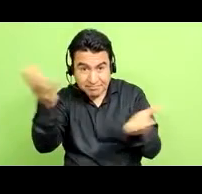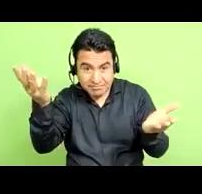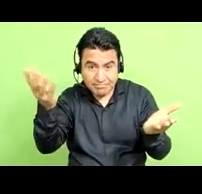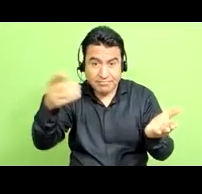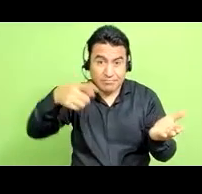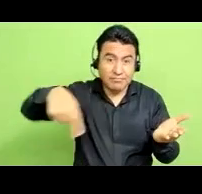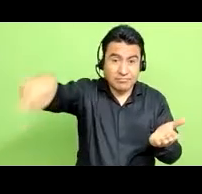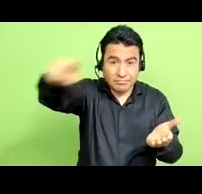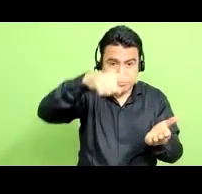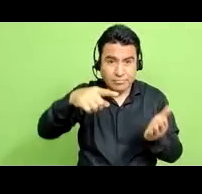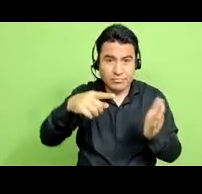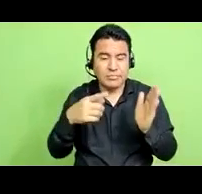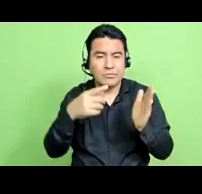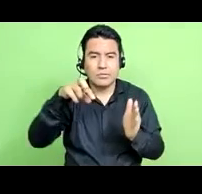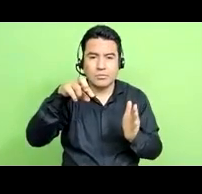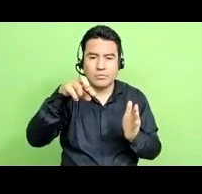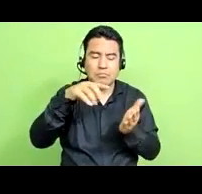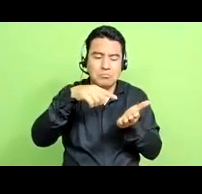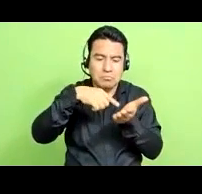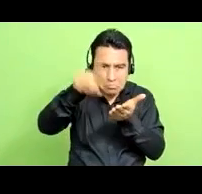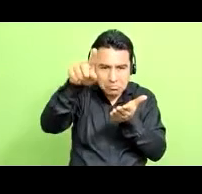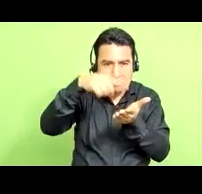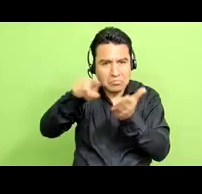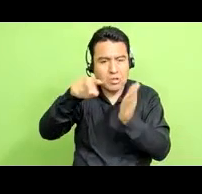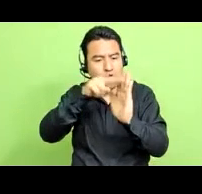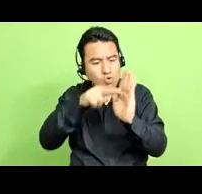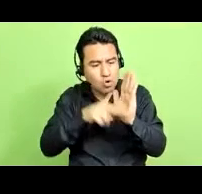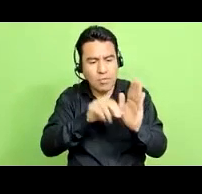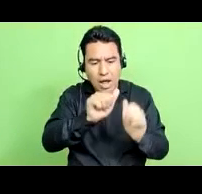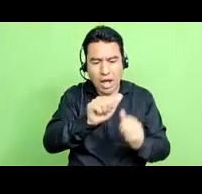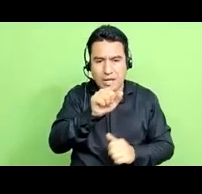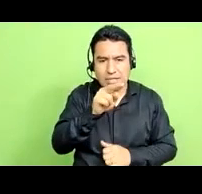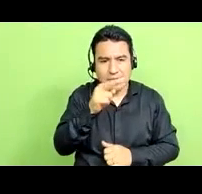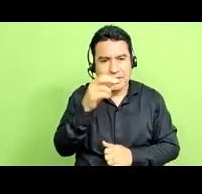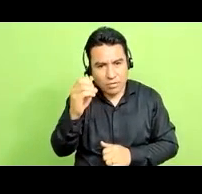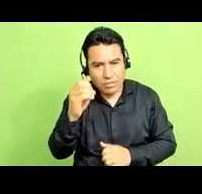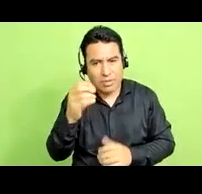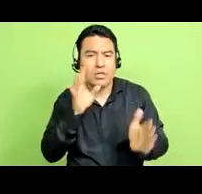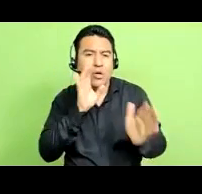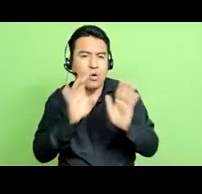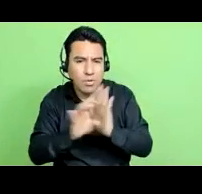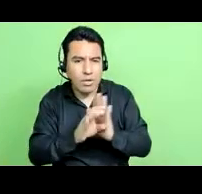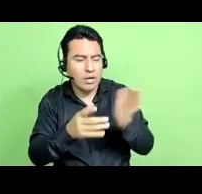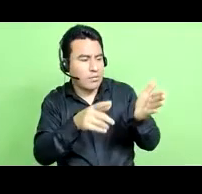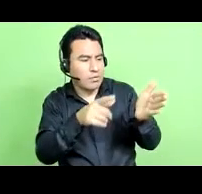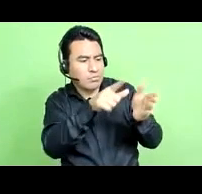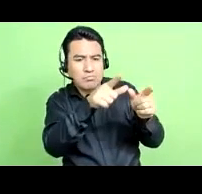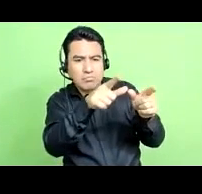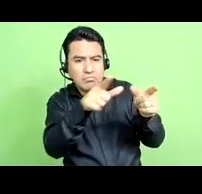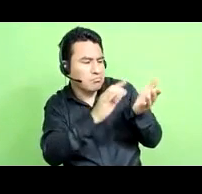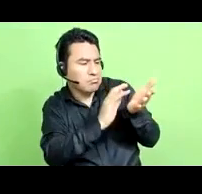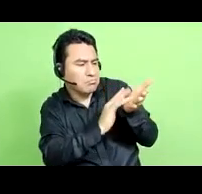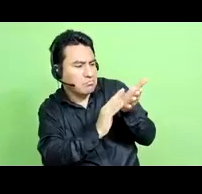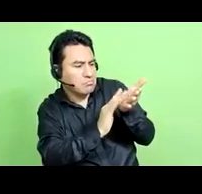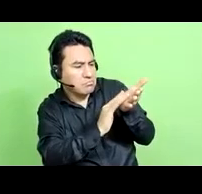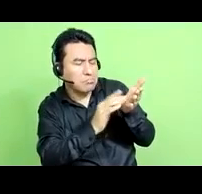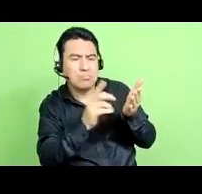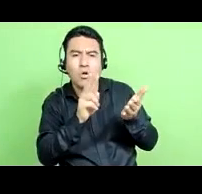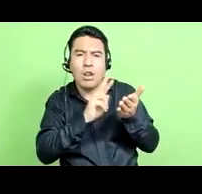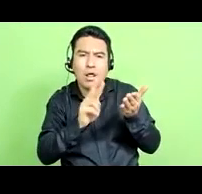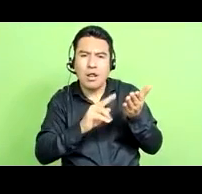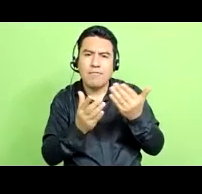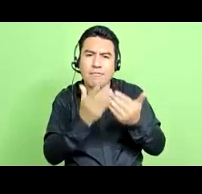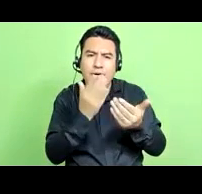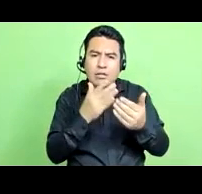la norma técnica los formatos de lectura fácil sin embargo no podemos enviárselo